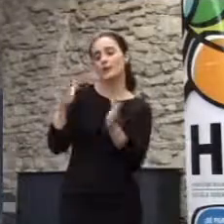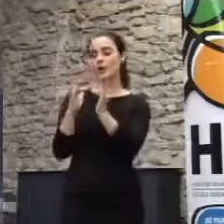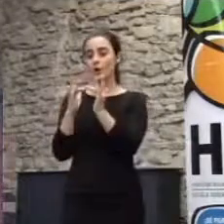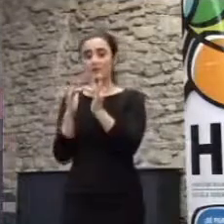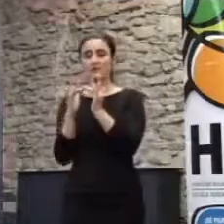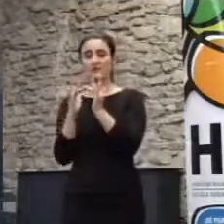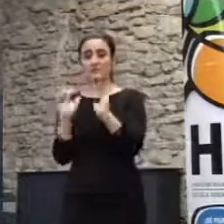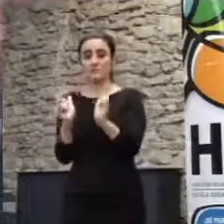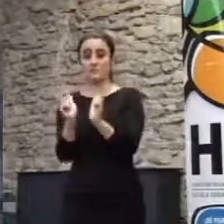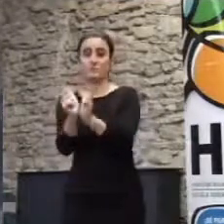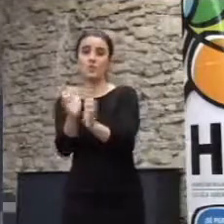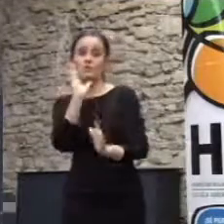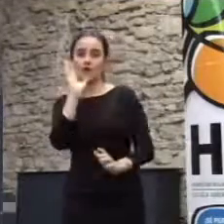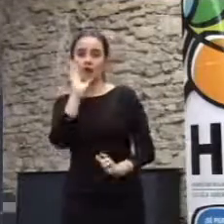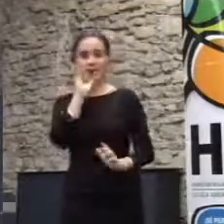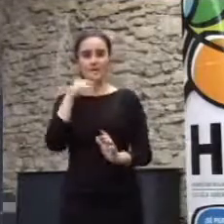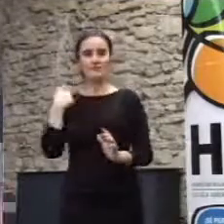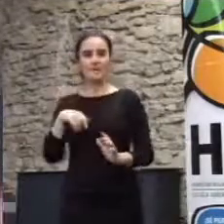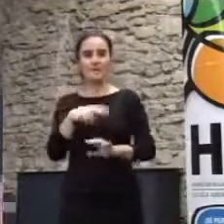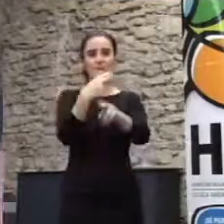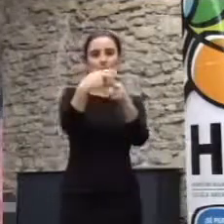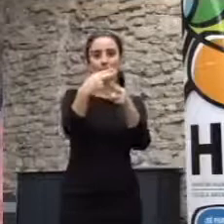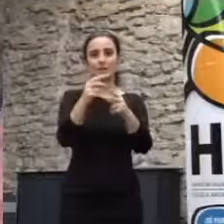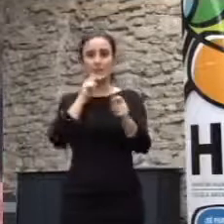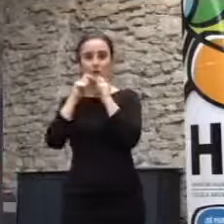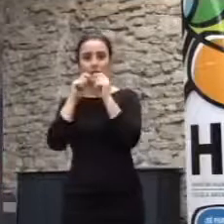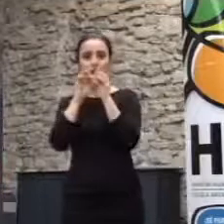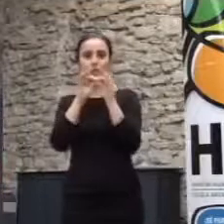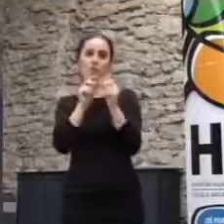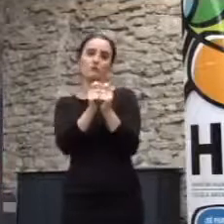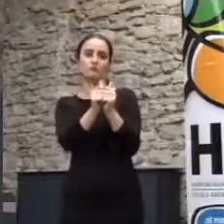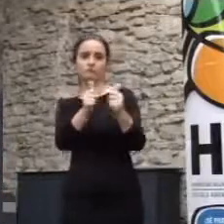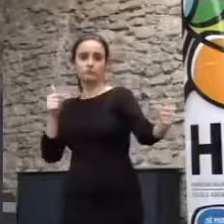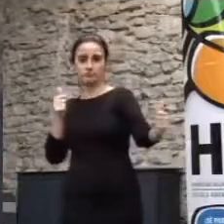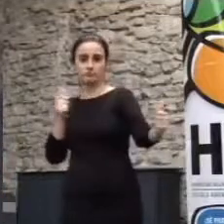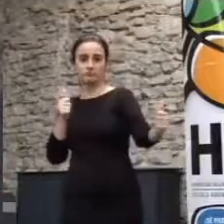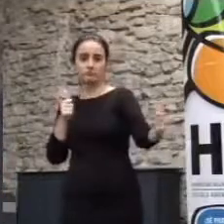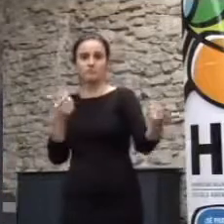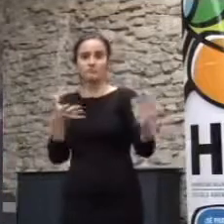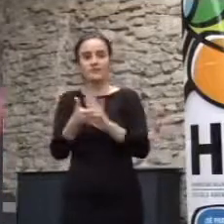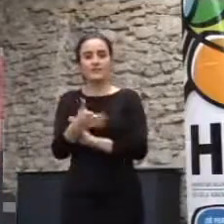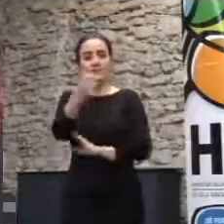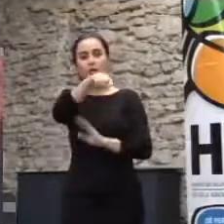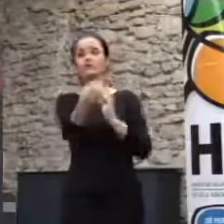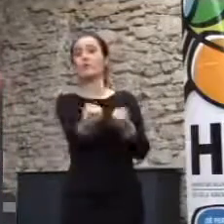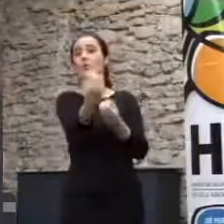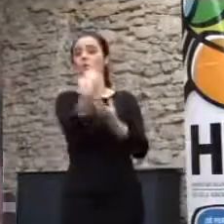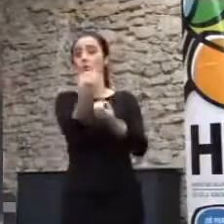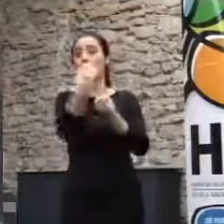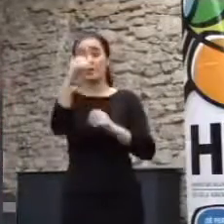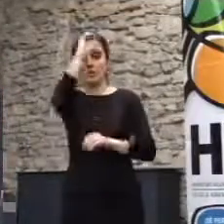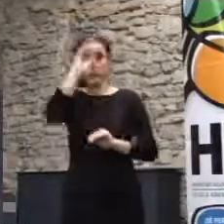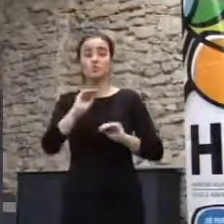vez menos, porque ahora hay mucha distancia entre políticos y periodistas, ¿te cuenten? ¿Te enteras solo por